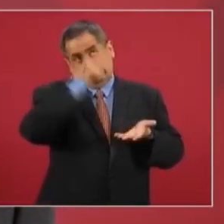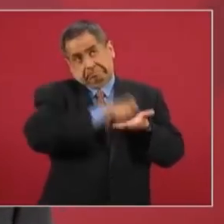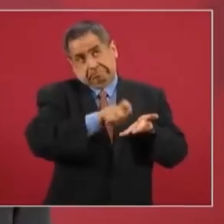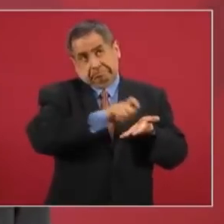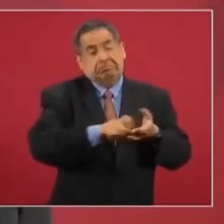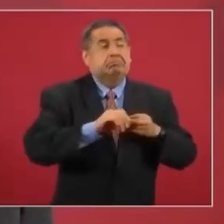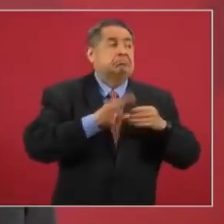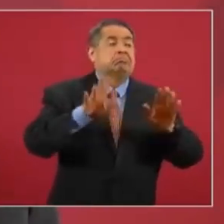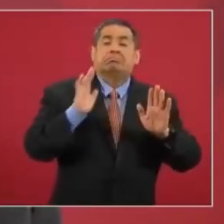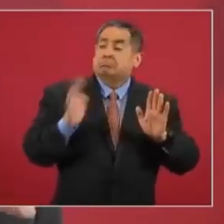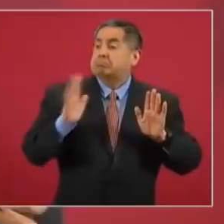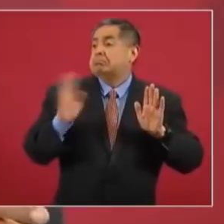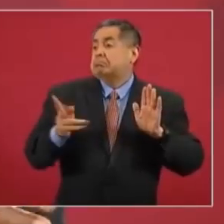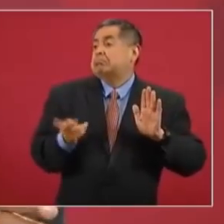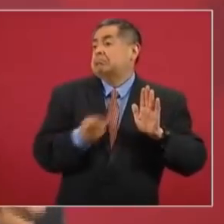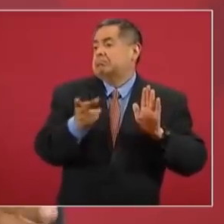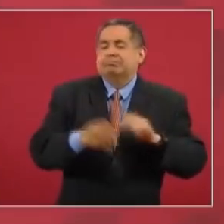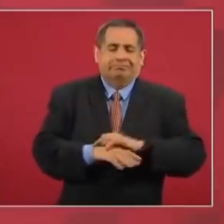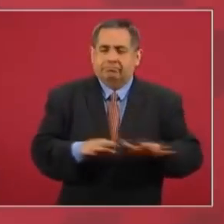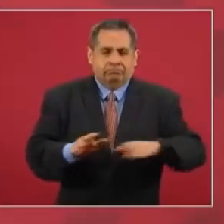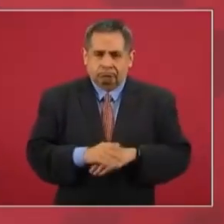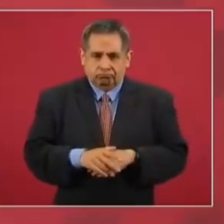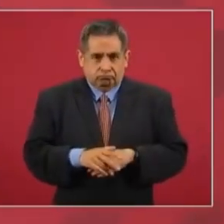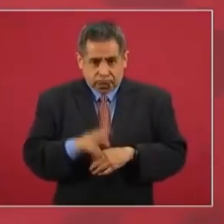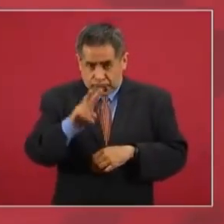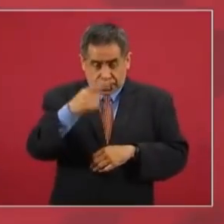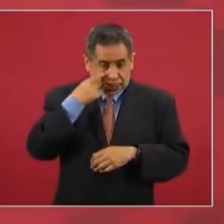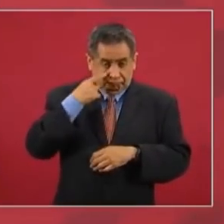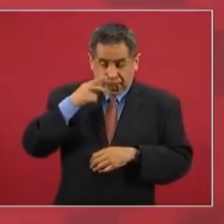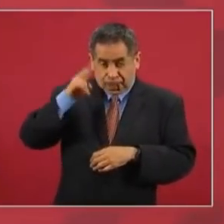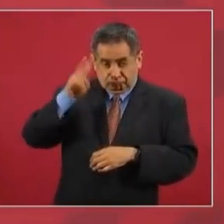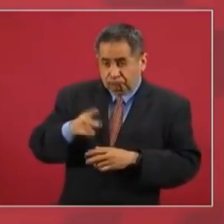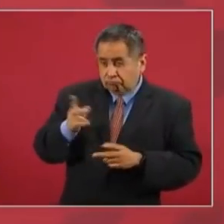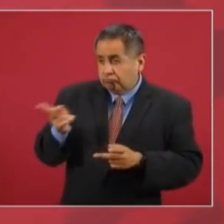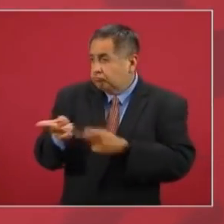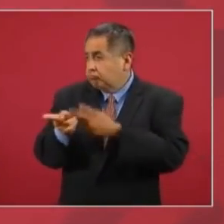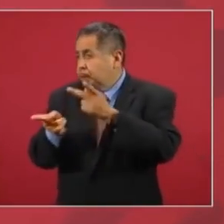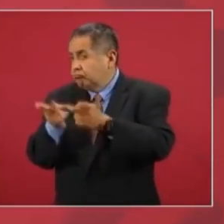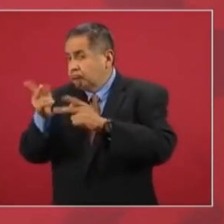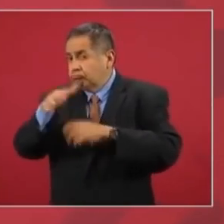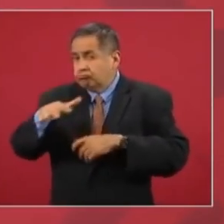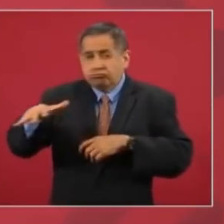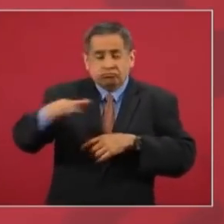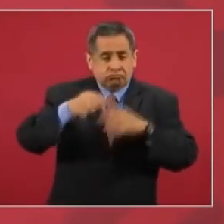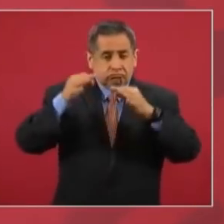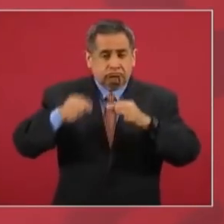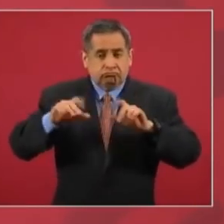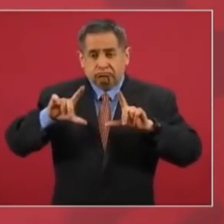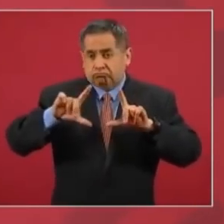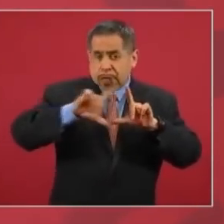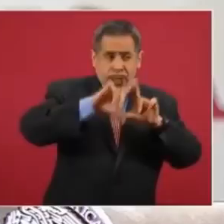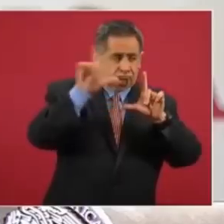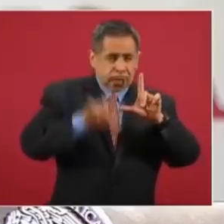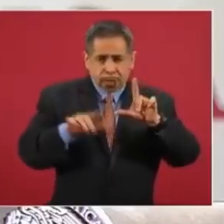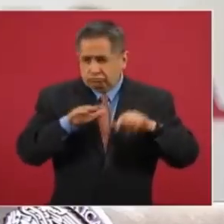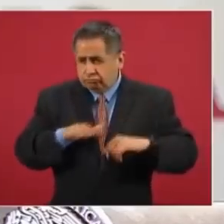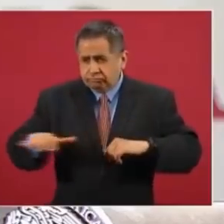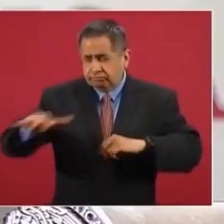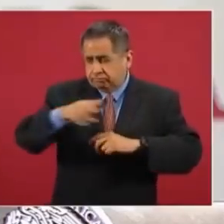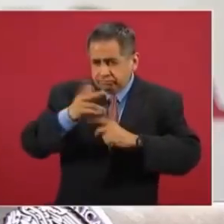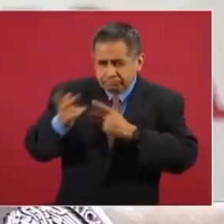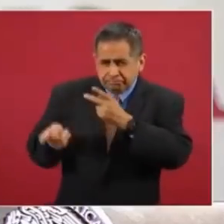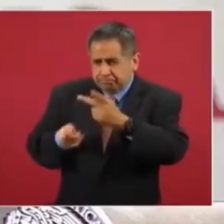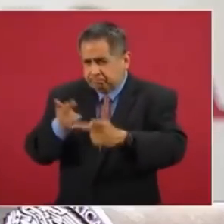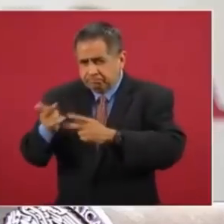Pero si se aplica bien, una muestra a nivel nacional